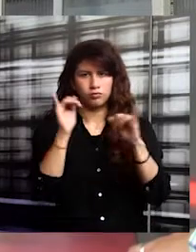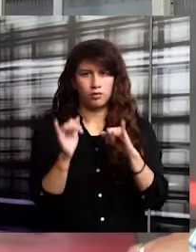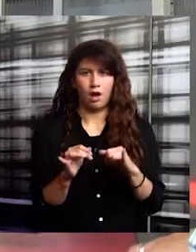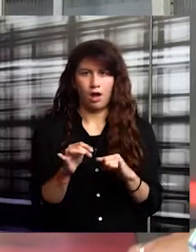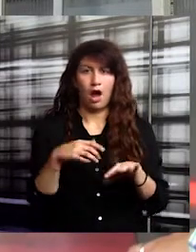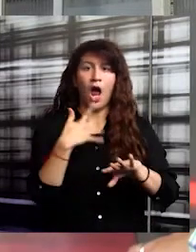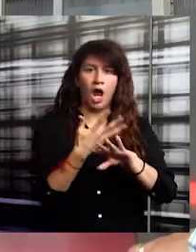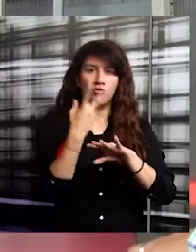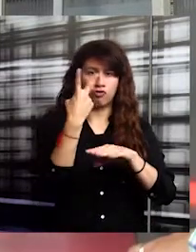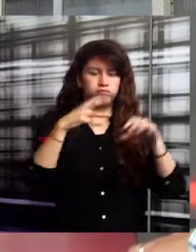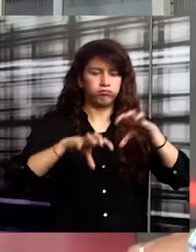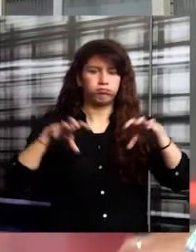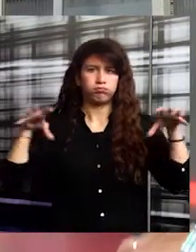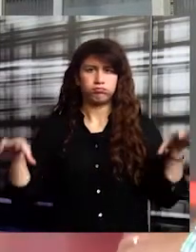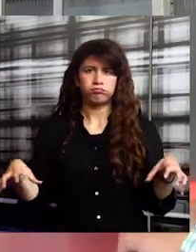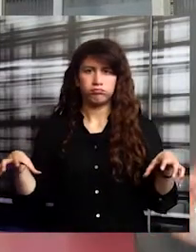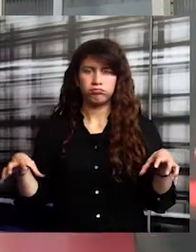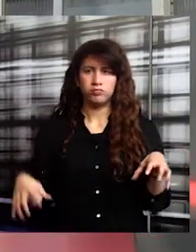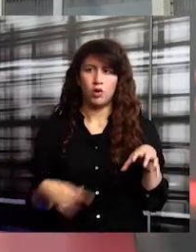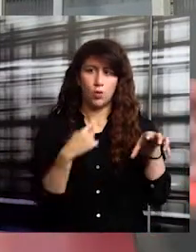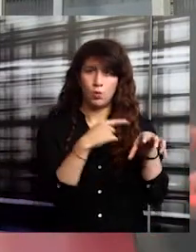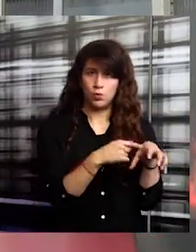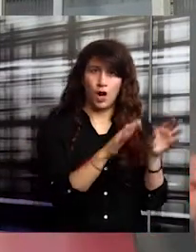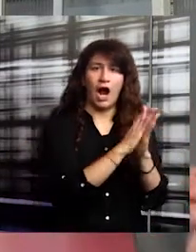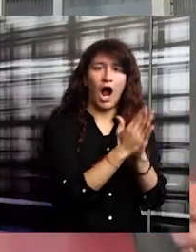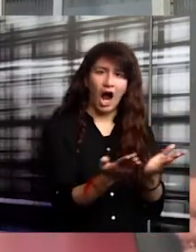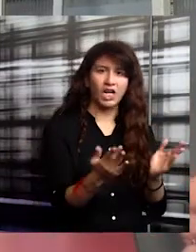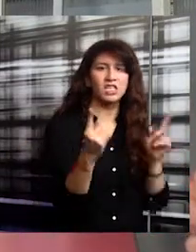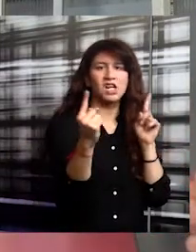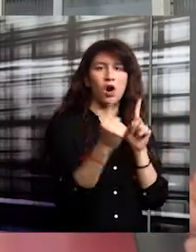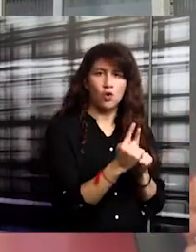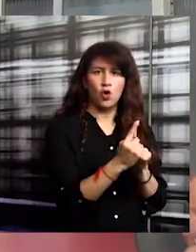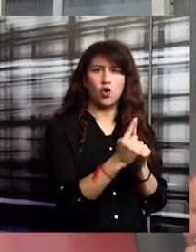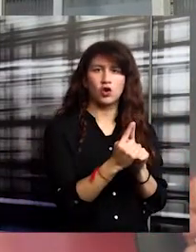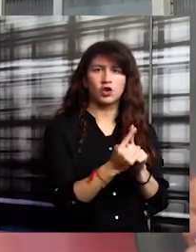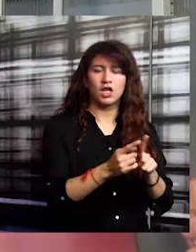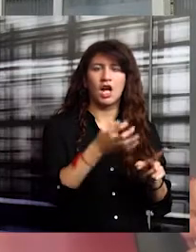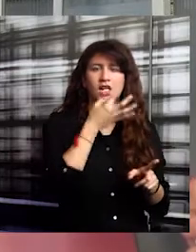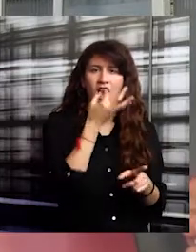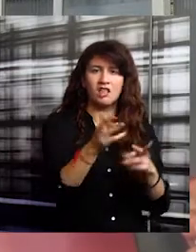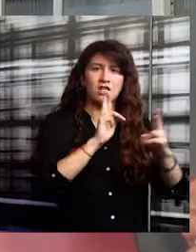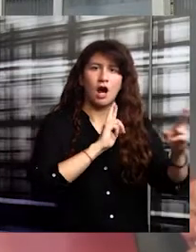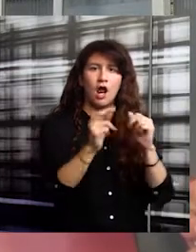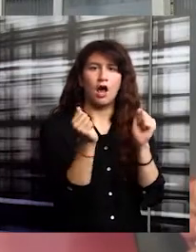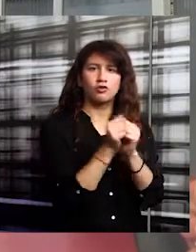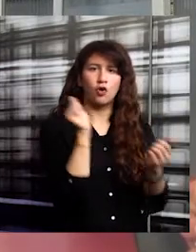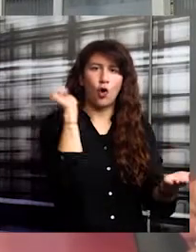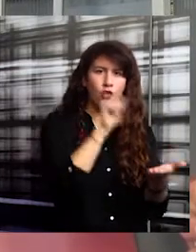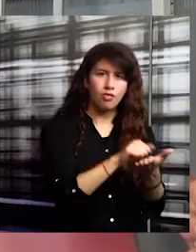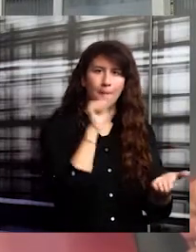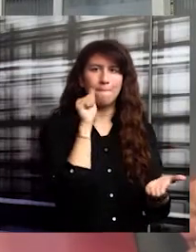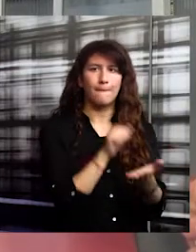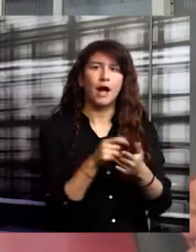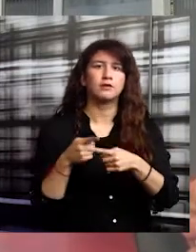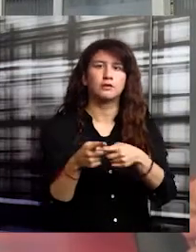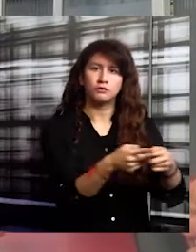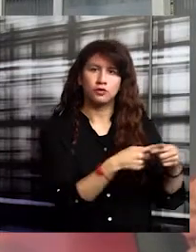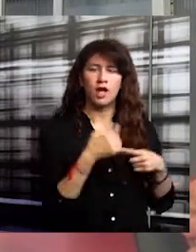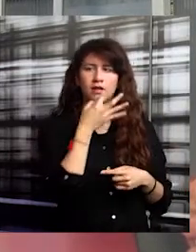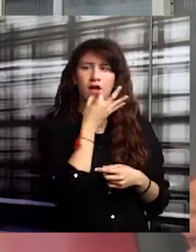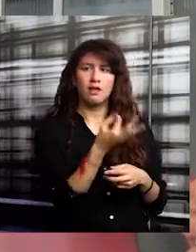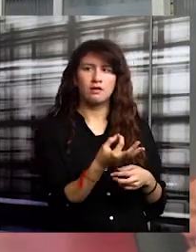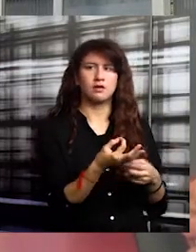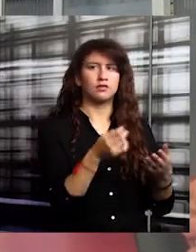agenda corta que dice relación con las demandas sociales como educación, mejora de las pensiones, mejora de la remuneración,